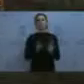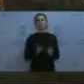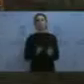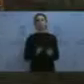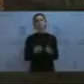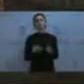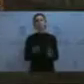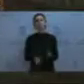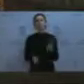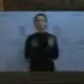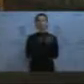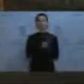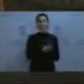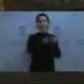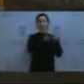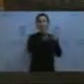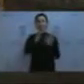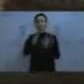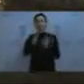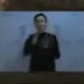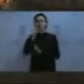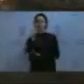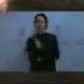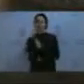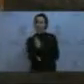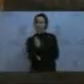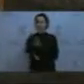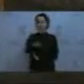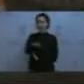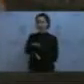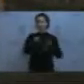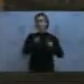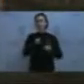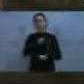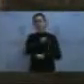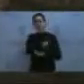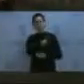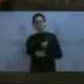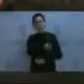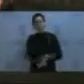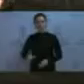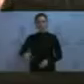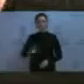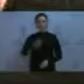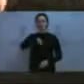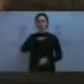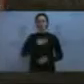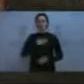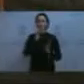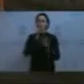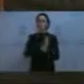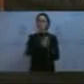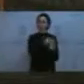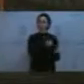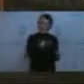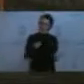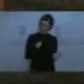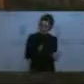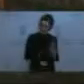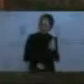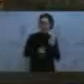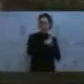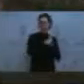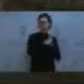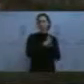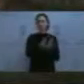el Decreto 82/14, que es el que ordena el currículo de primaria, que es nuestro, es normativa autonómica, que dice